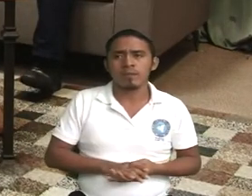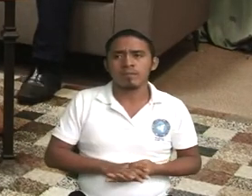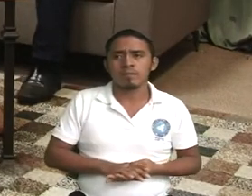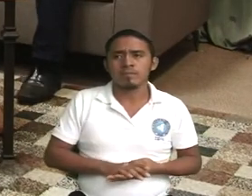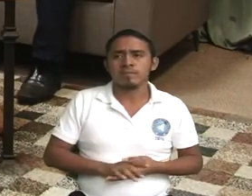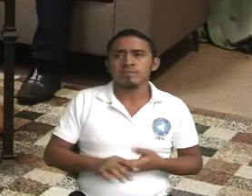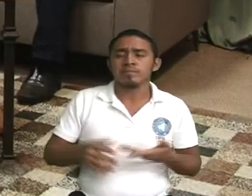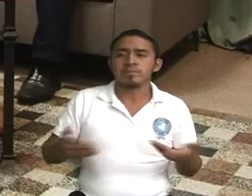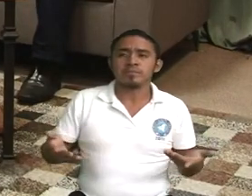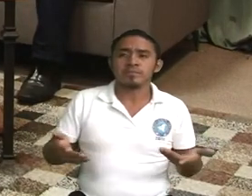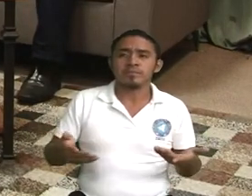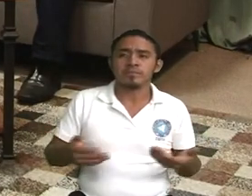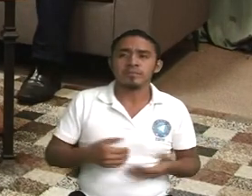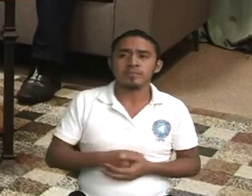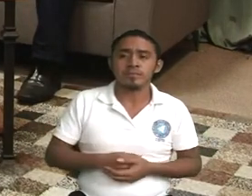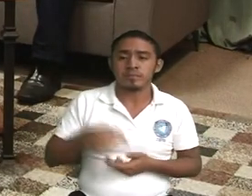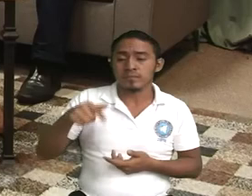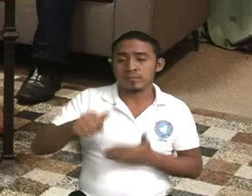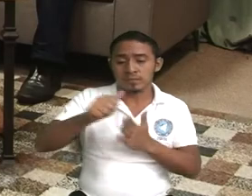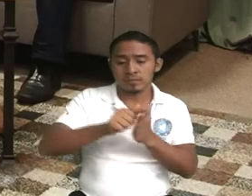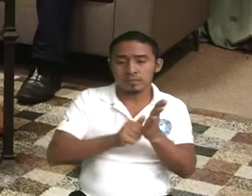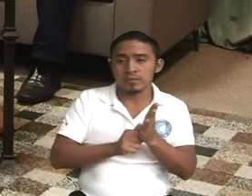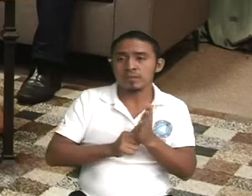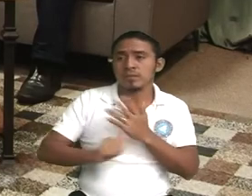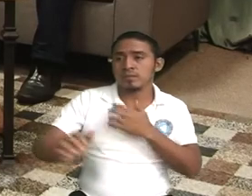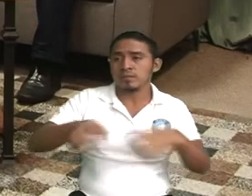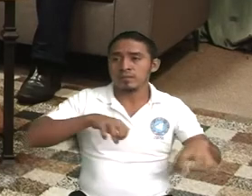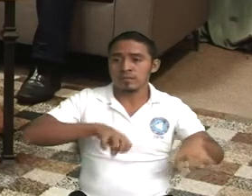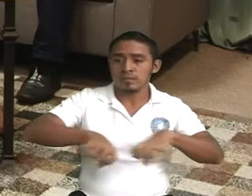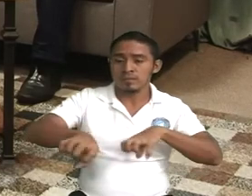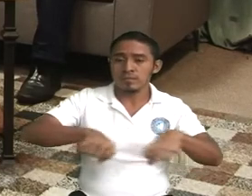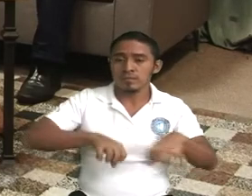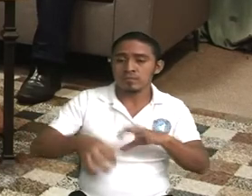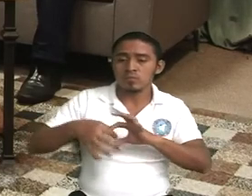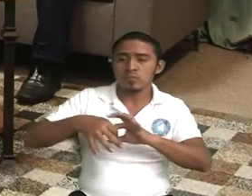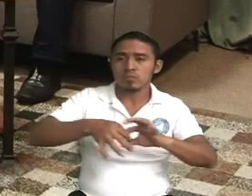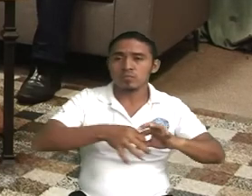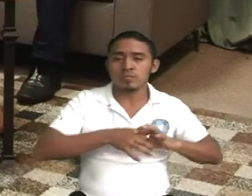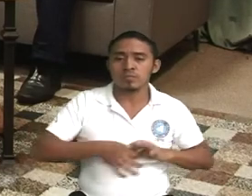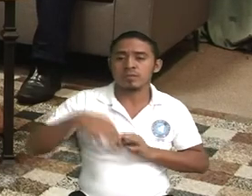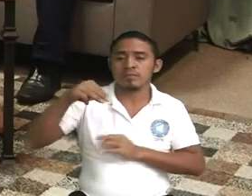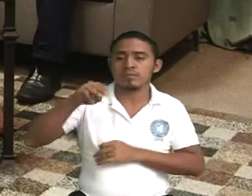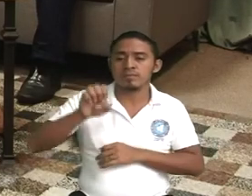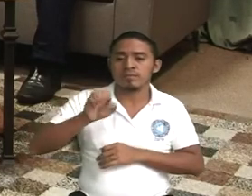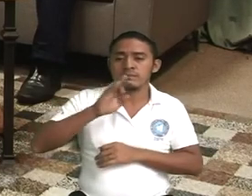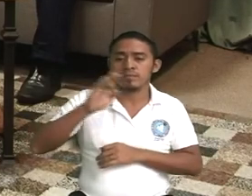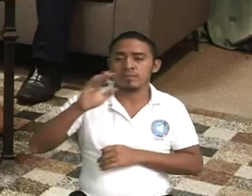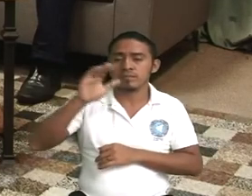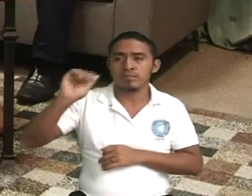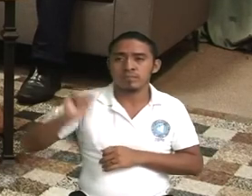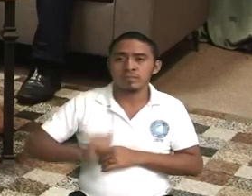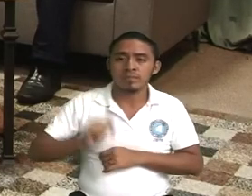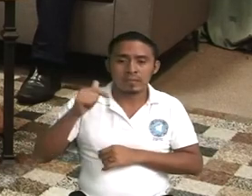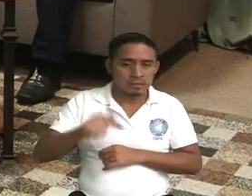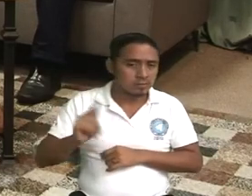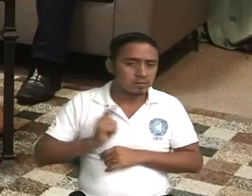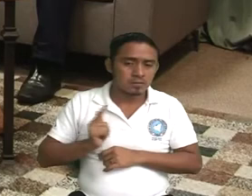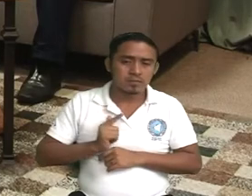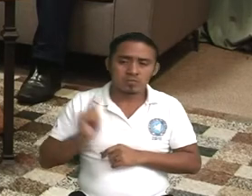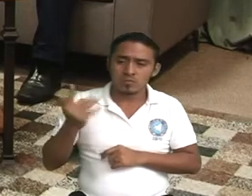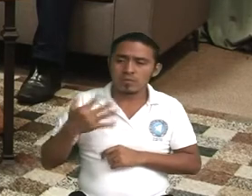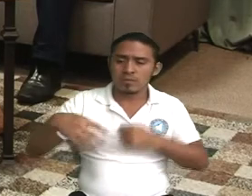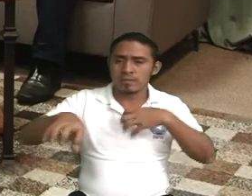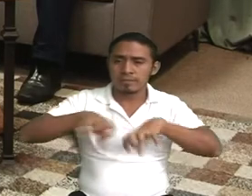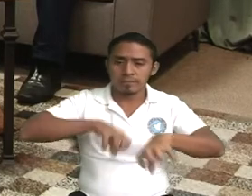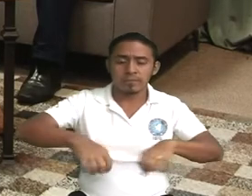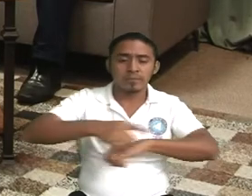Así siempre. Es. Tenemos esa agenda de actividades que la realizamos en conjunto con el MEFCA, donde salen todas las actividades del mes,